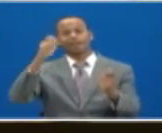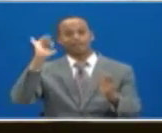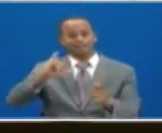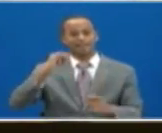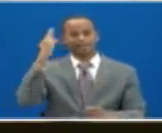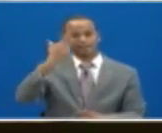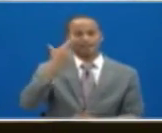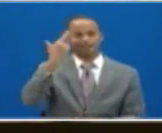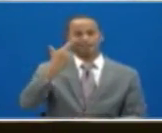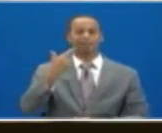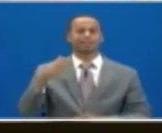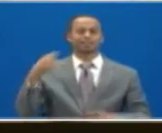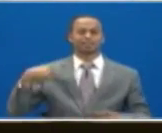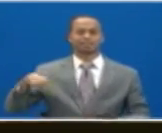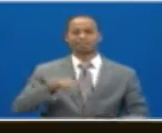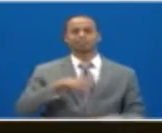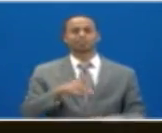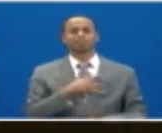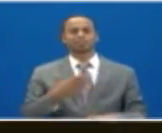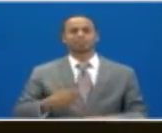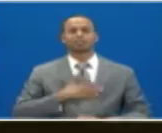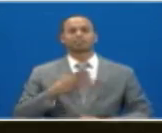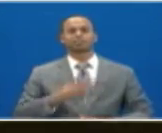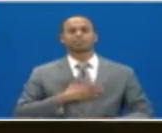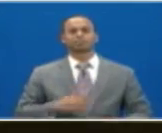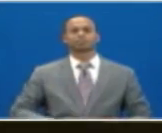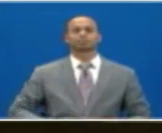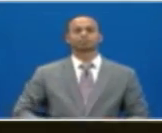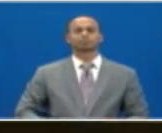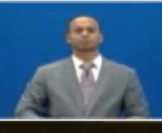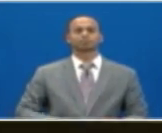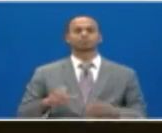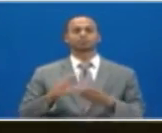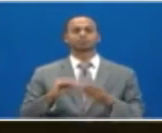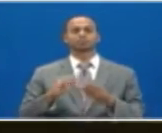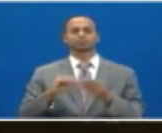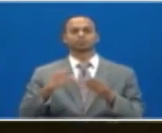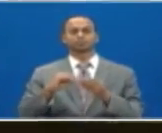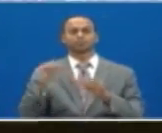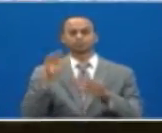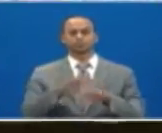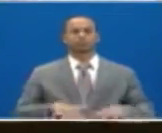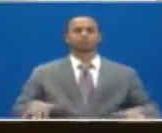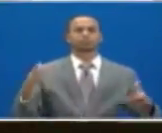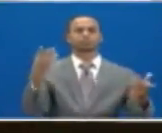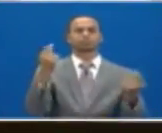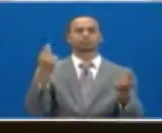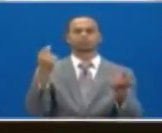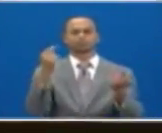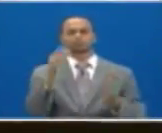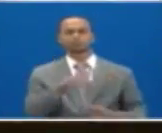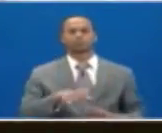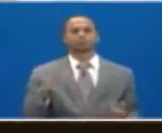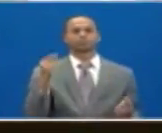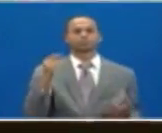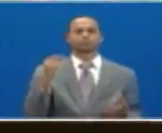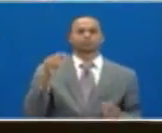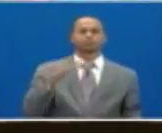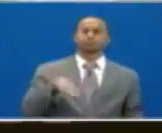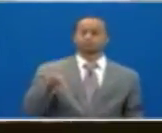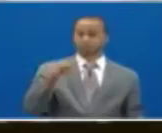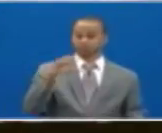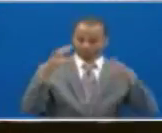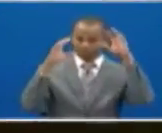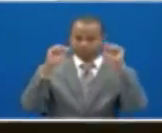eso estamos contentos. La actividad estuvo armonizada por el coro de La Nueva Barquita, que entonó una canción al